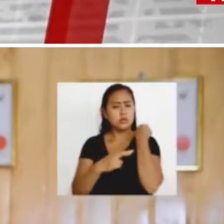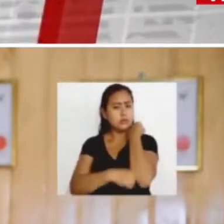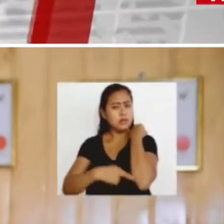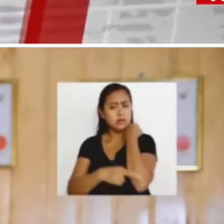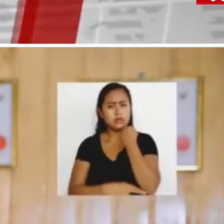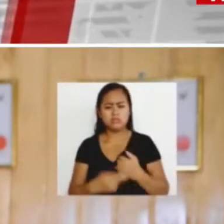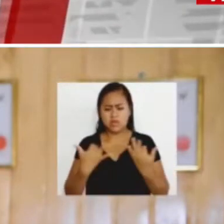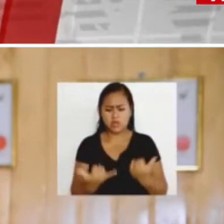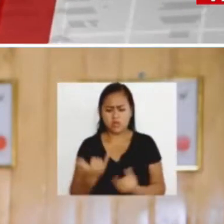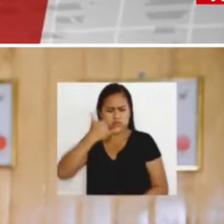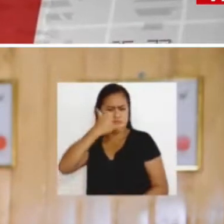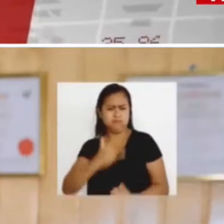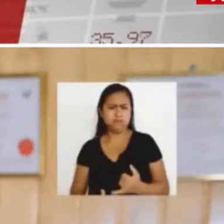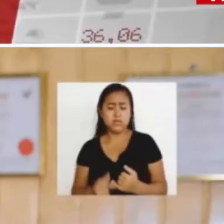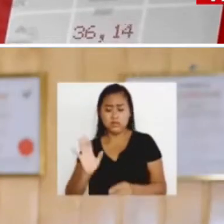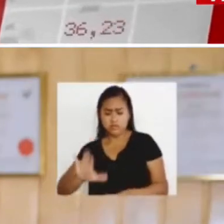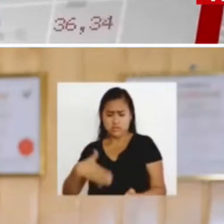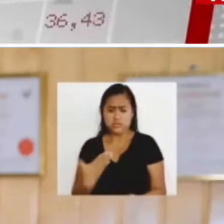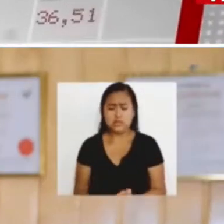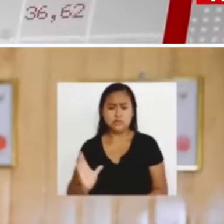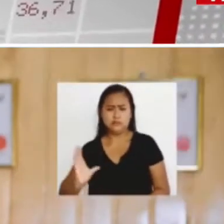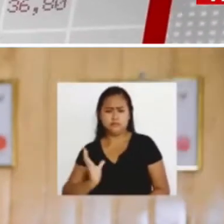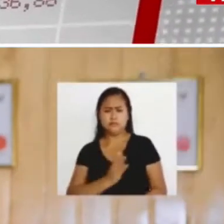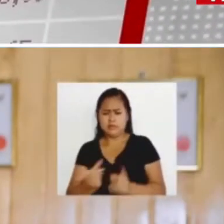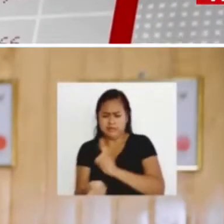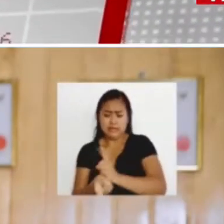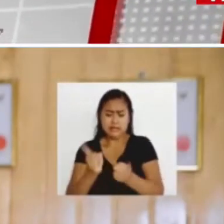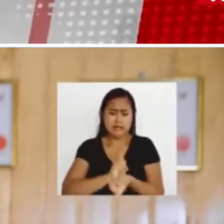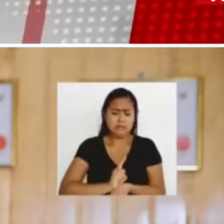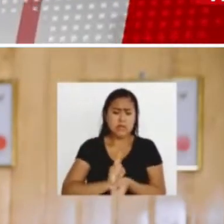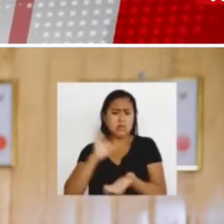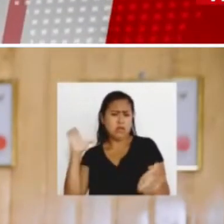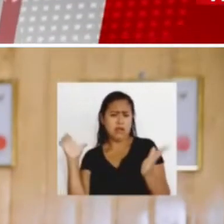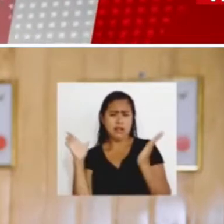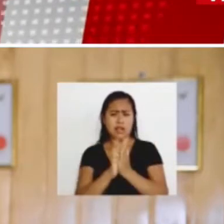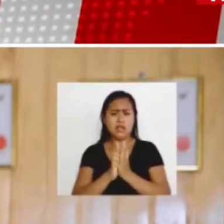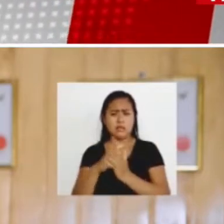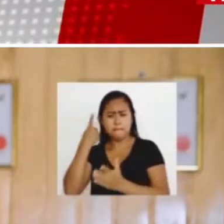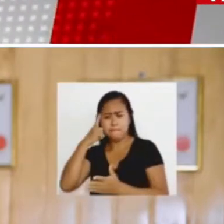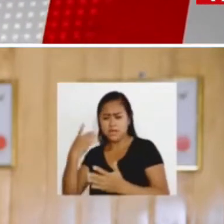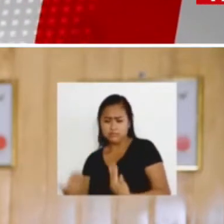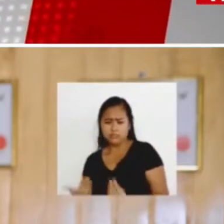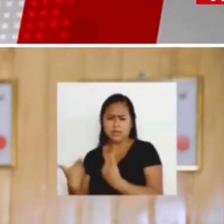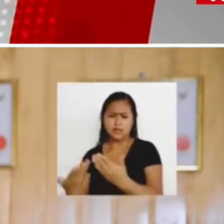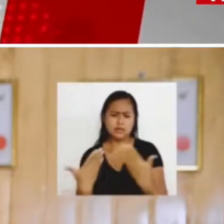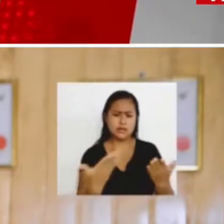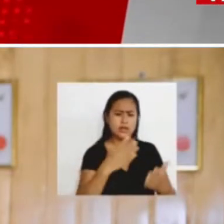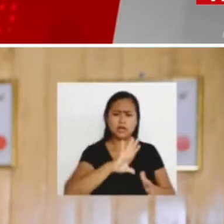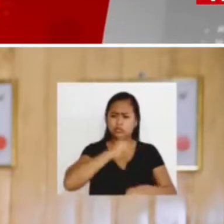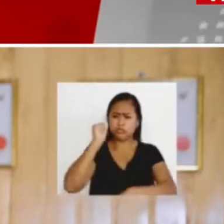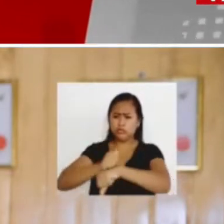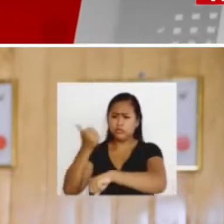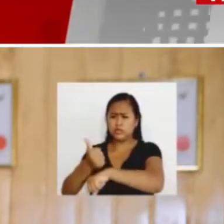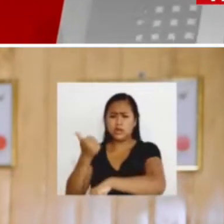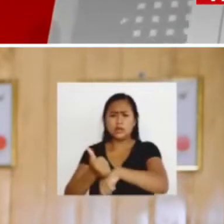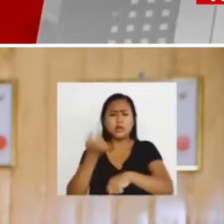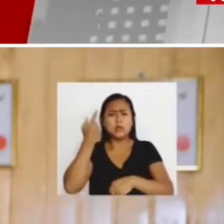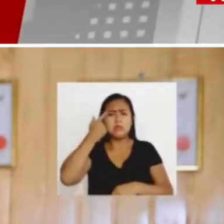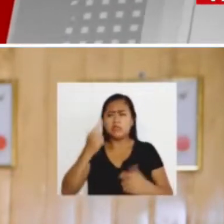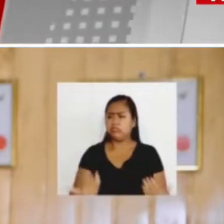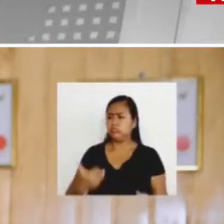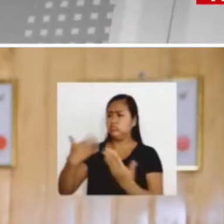Peralta, señala que va a dotar a todo el país de agua potable. ¿Por qué es esencial para la vida del ser humano